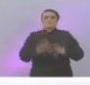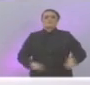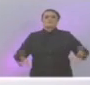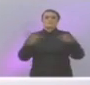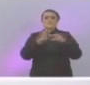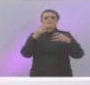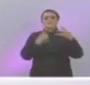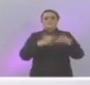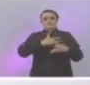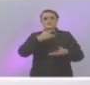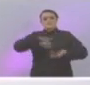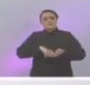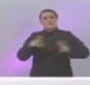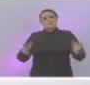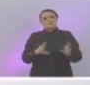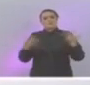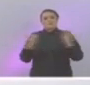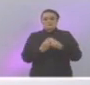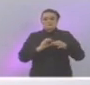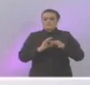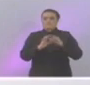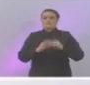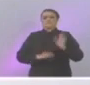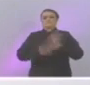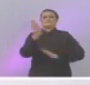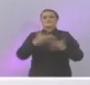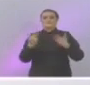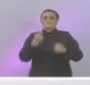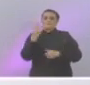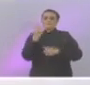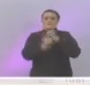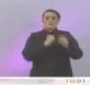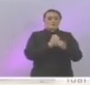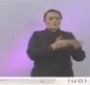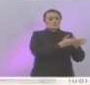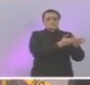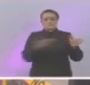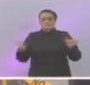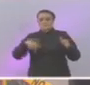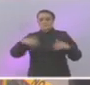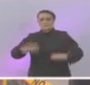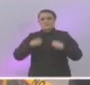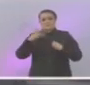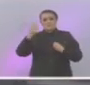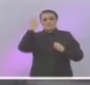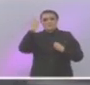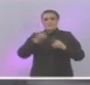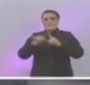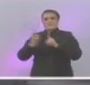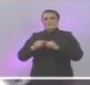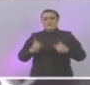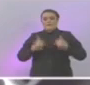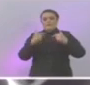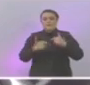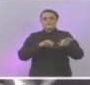que más nos motiva y en la que unidos avanzamos. En estos 4 años, San Luis Potosí ha vivido una etapa de generación de